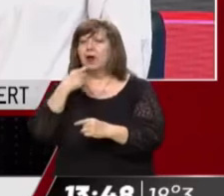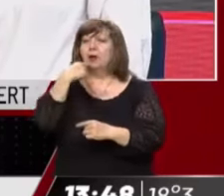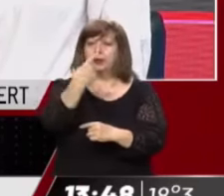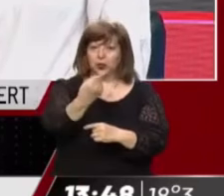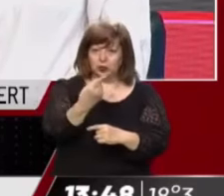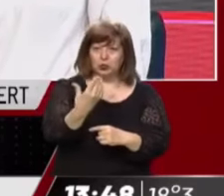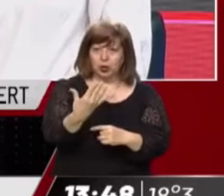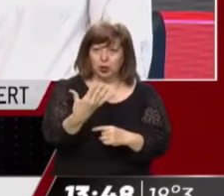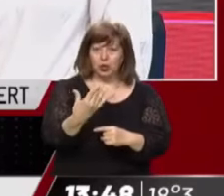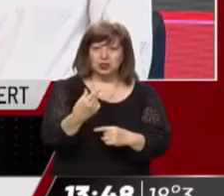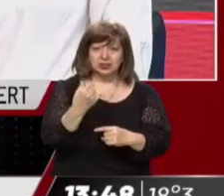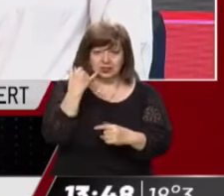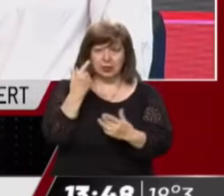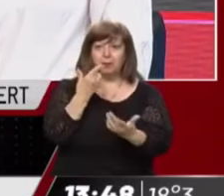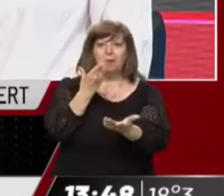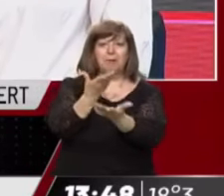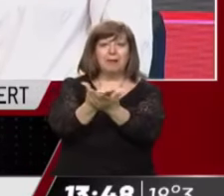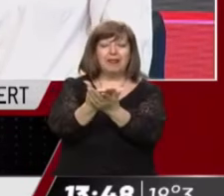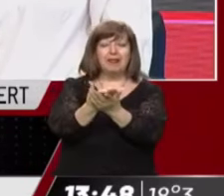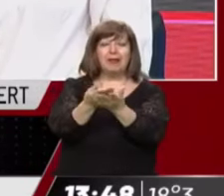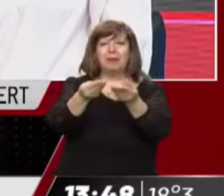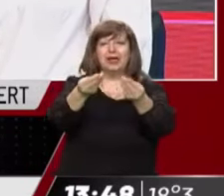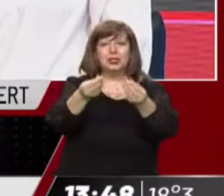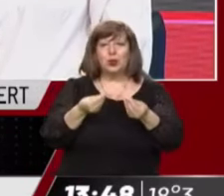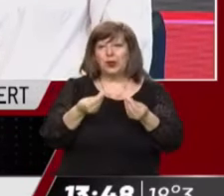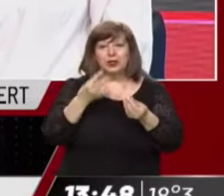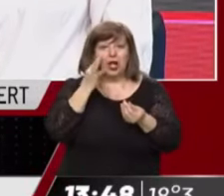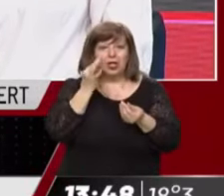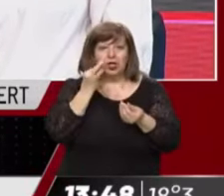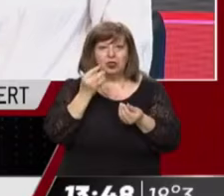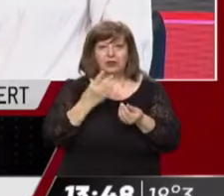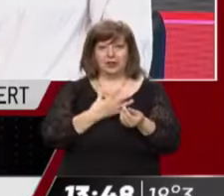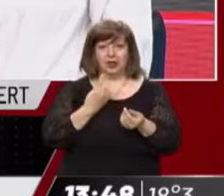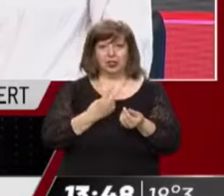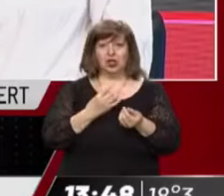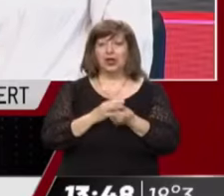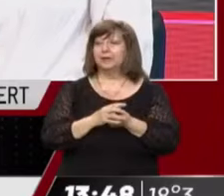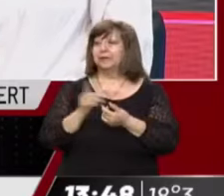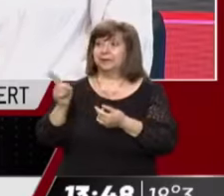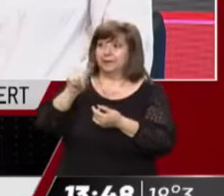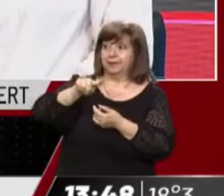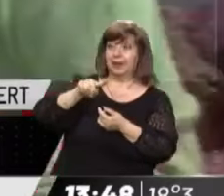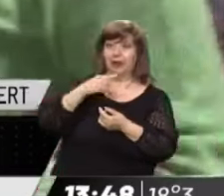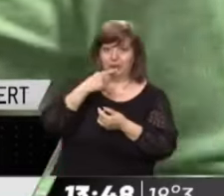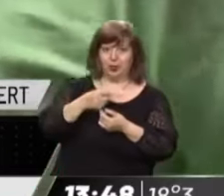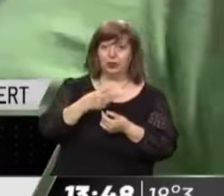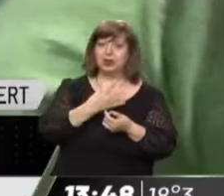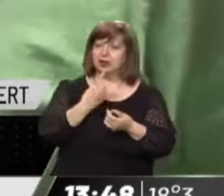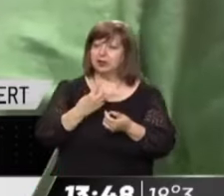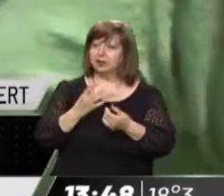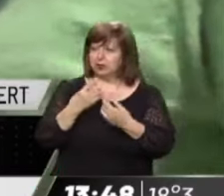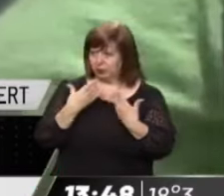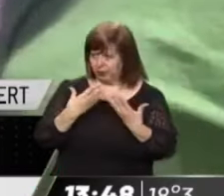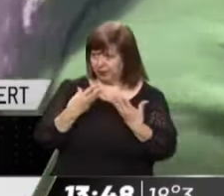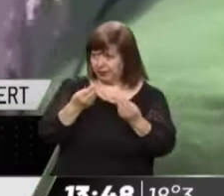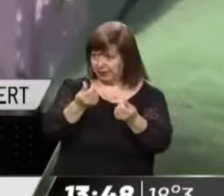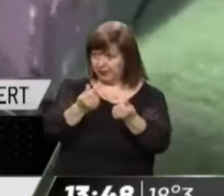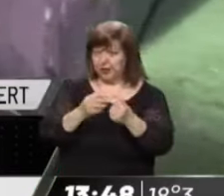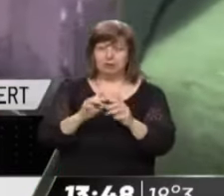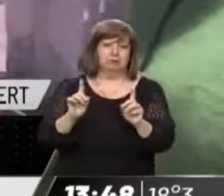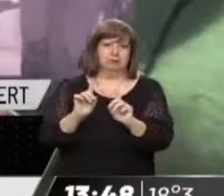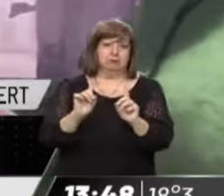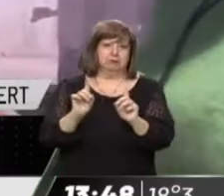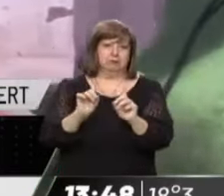y que desaparezca del lugar Ustedes han pedido algún tipo de presupuesto para sacar el árbol No por